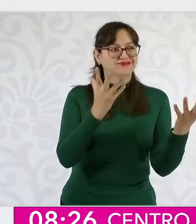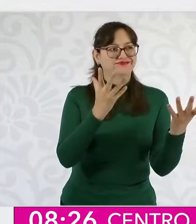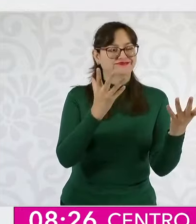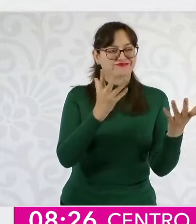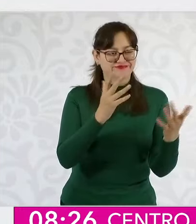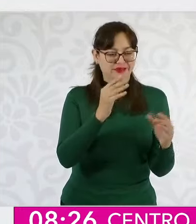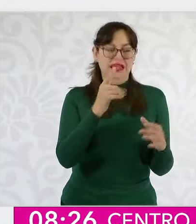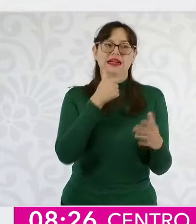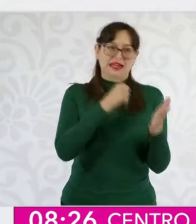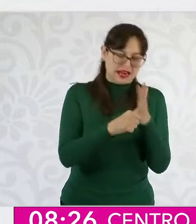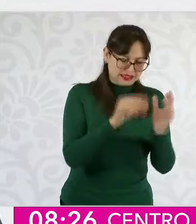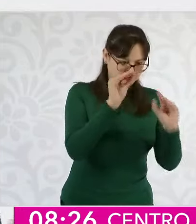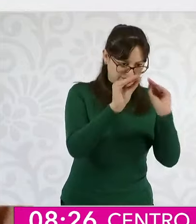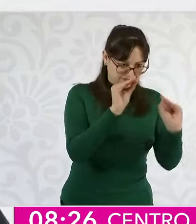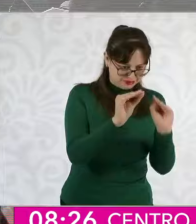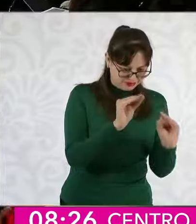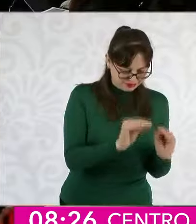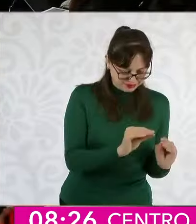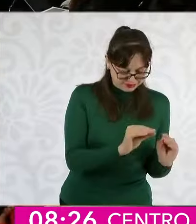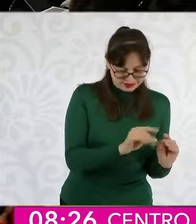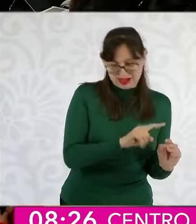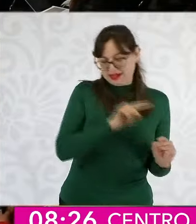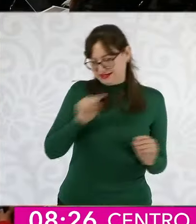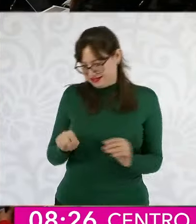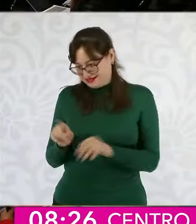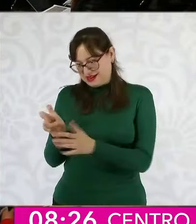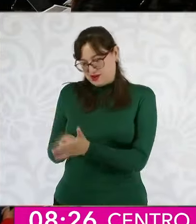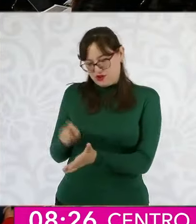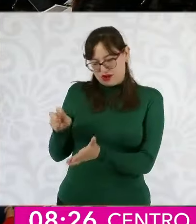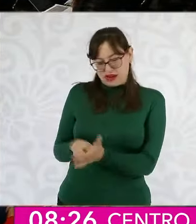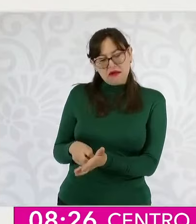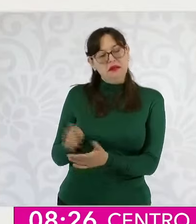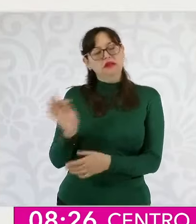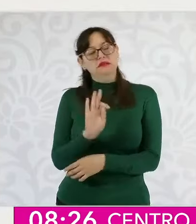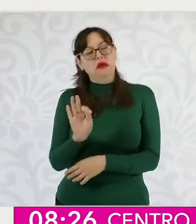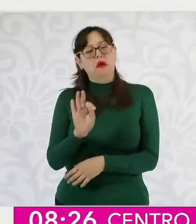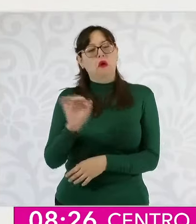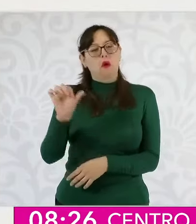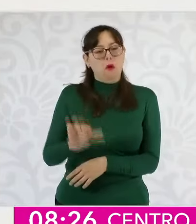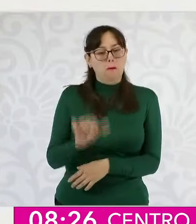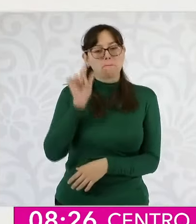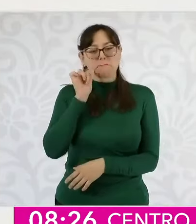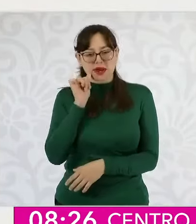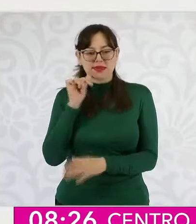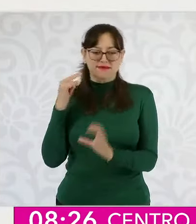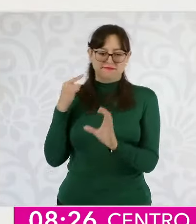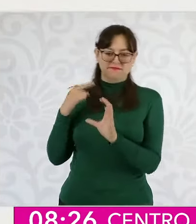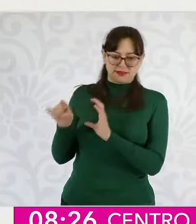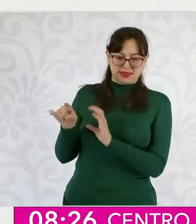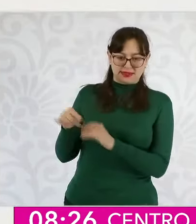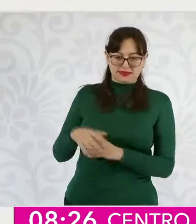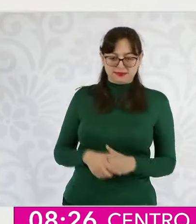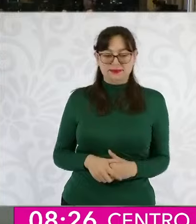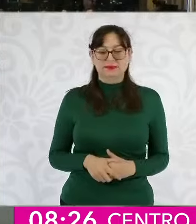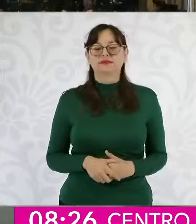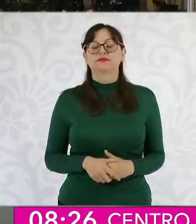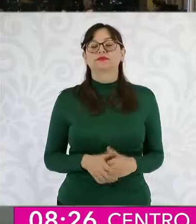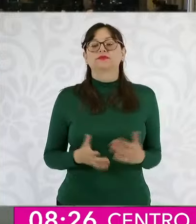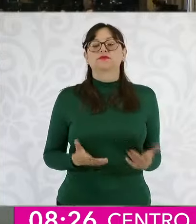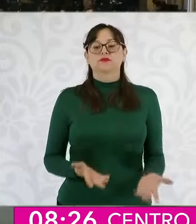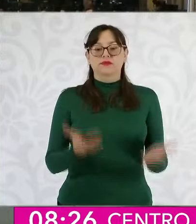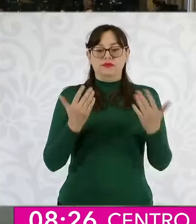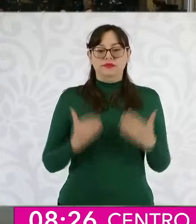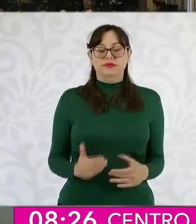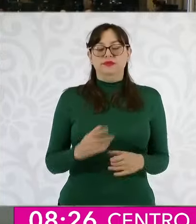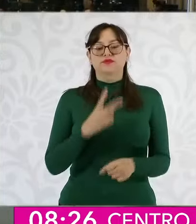reconfigurando frente a estas declaraciones y demás y esperamos el día de hoy o mañana más tardar poderla enviar. Mi segunda pregunta,